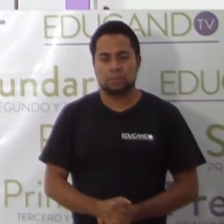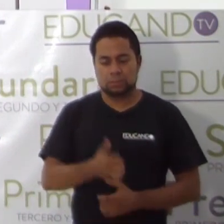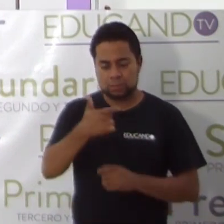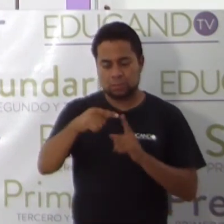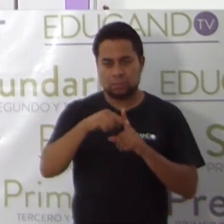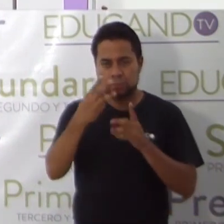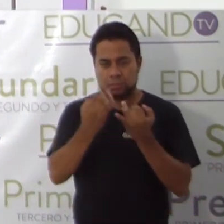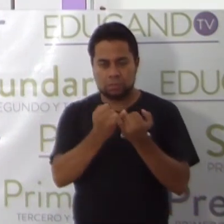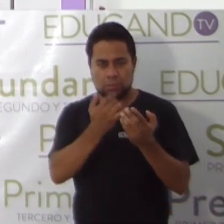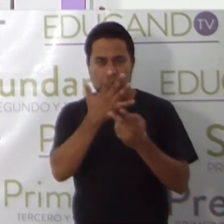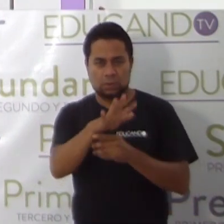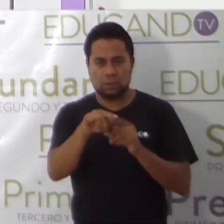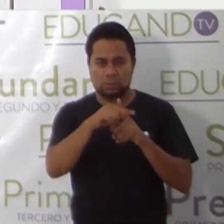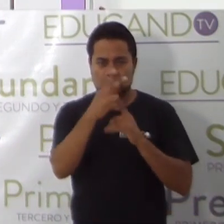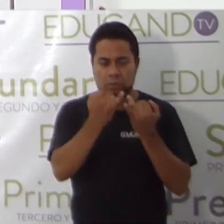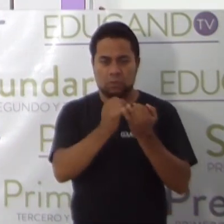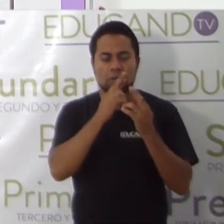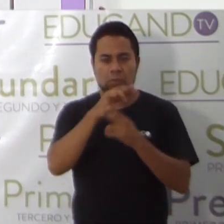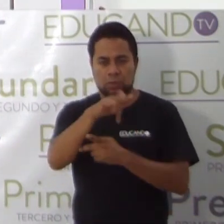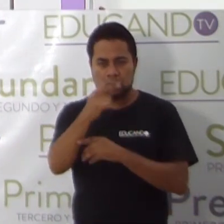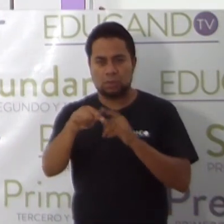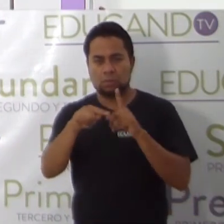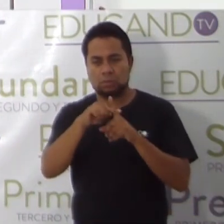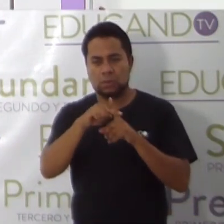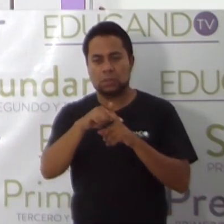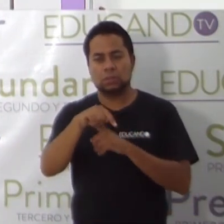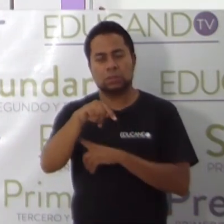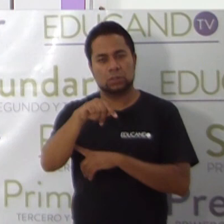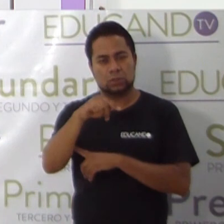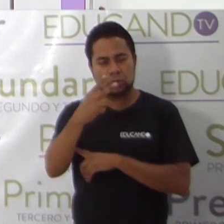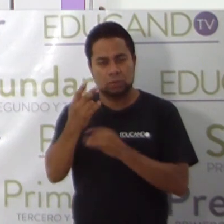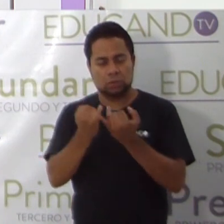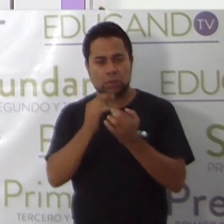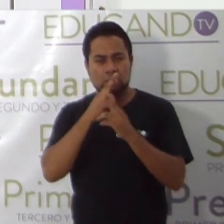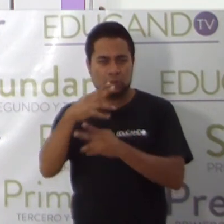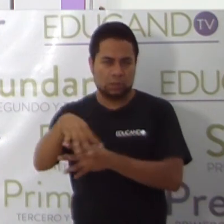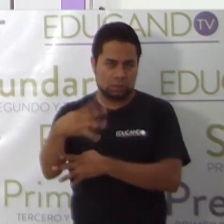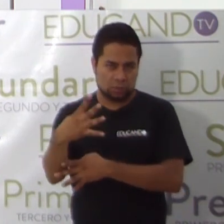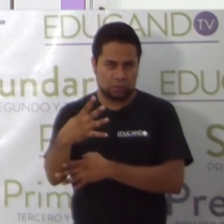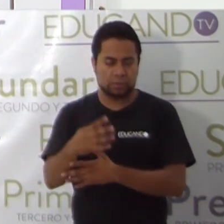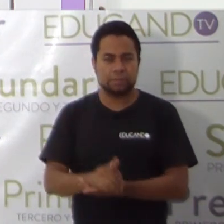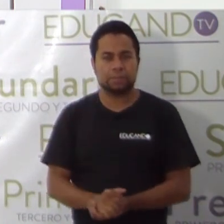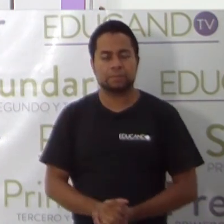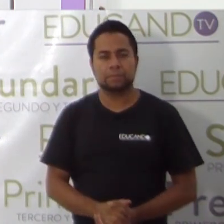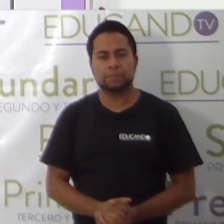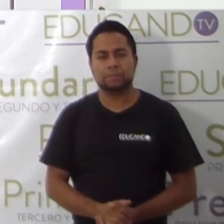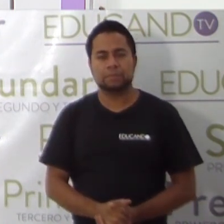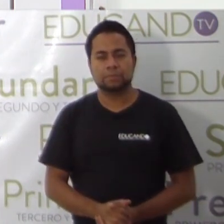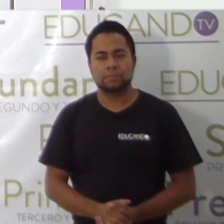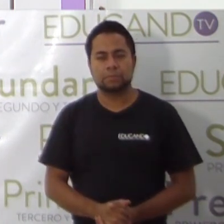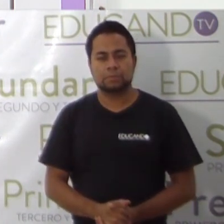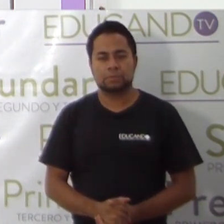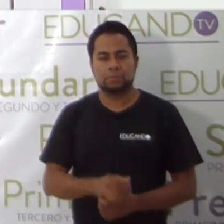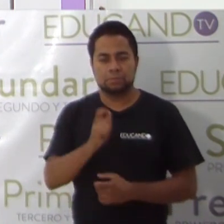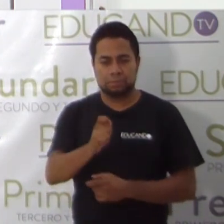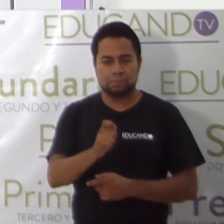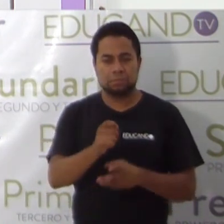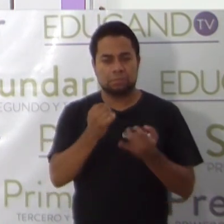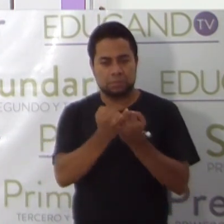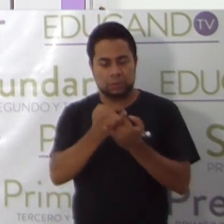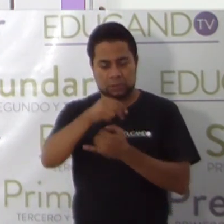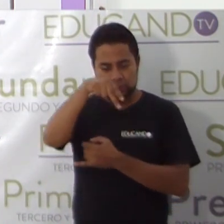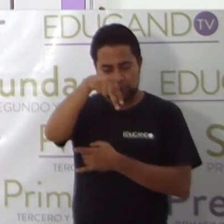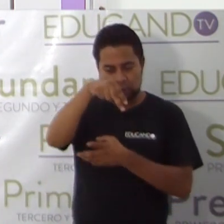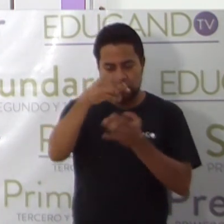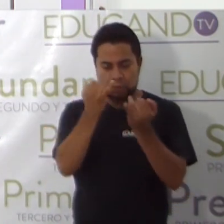3, 10, más 2, 12, más 12, 14, ¿sí? Es decir, n es igual